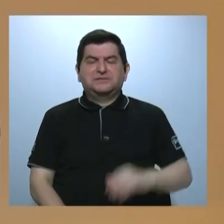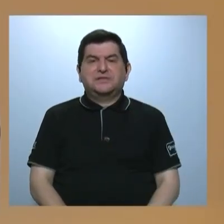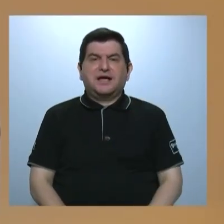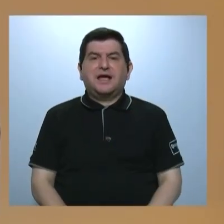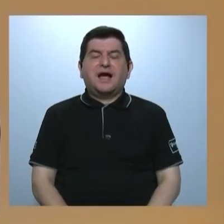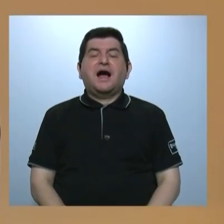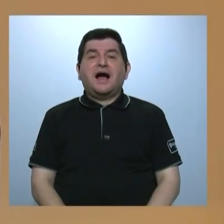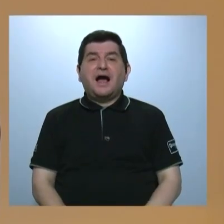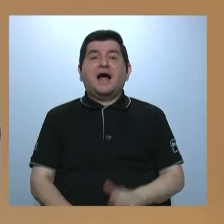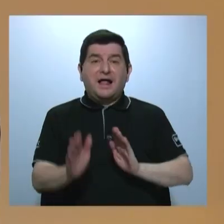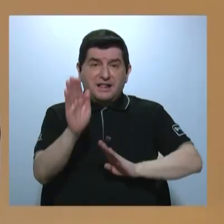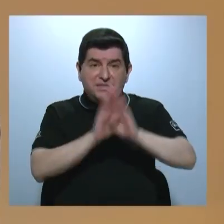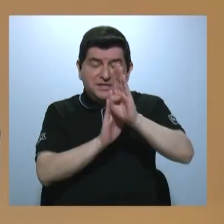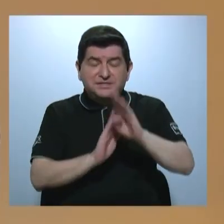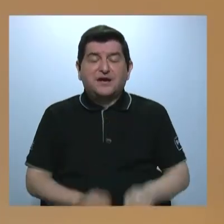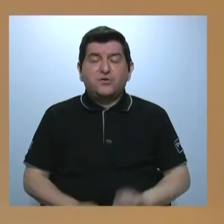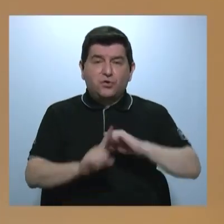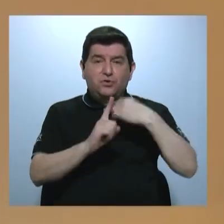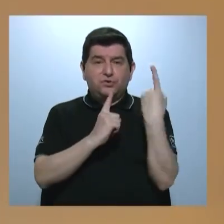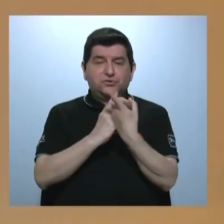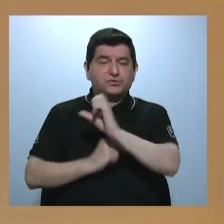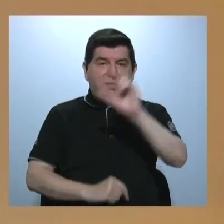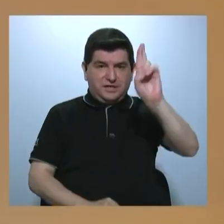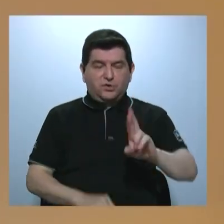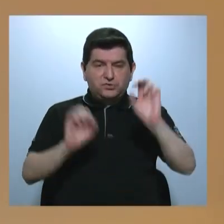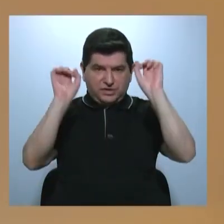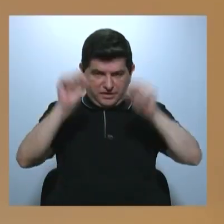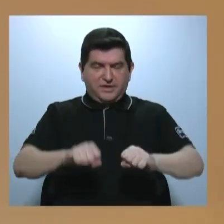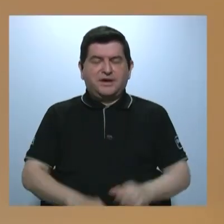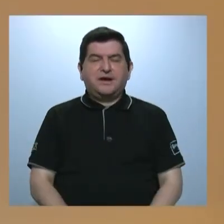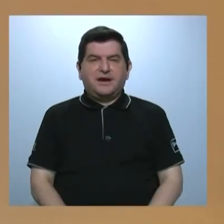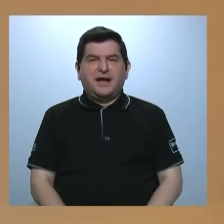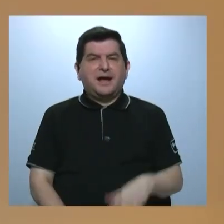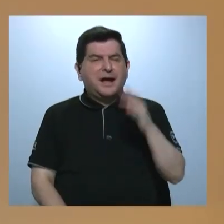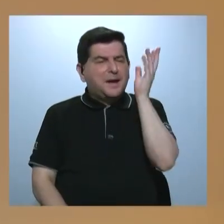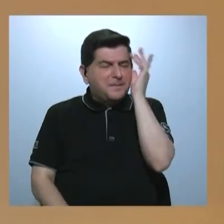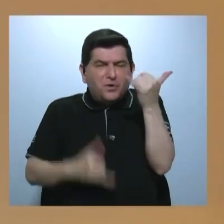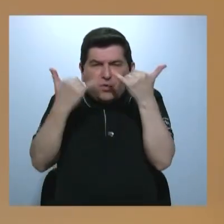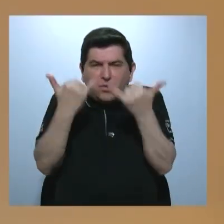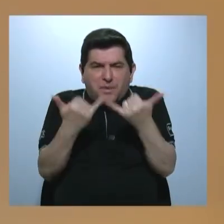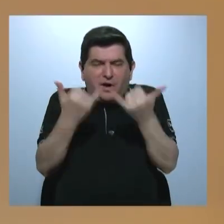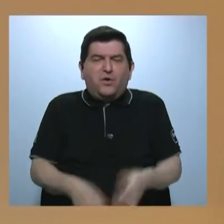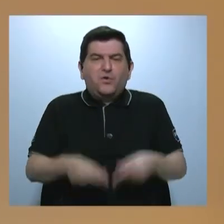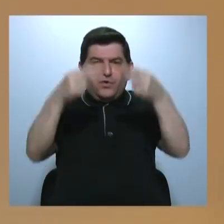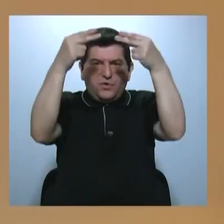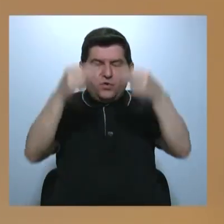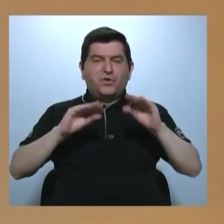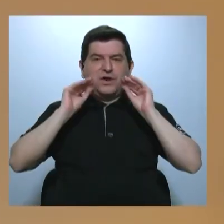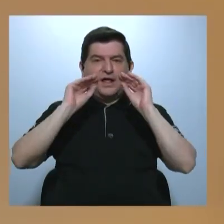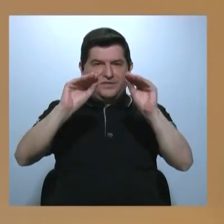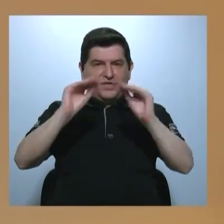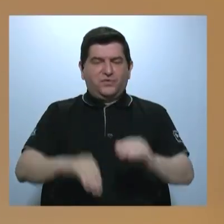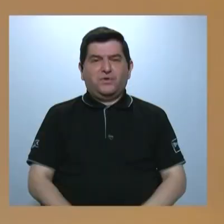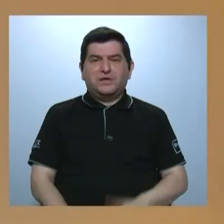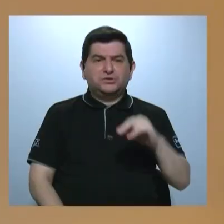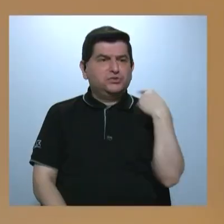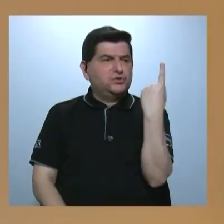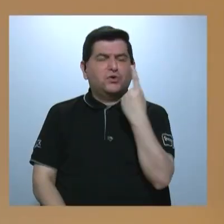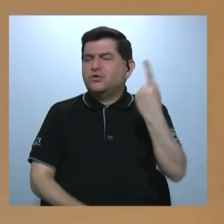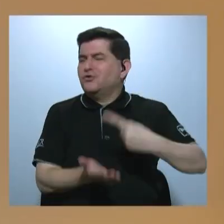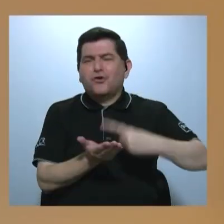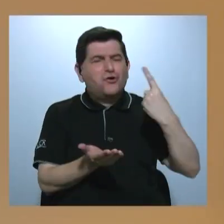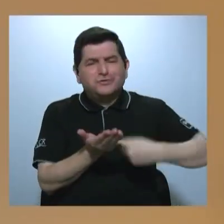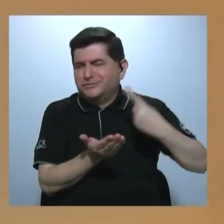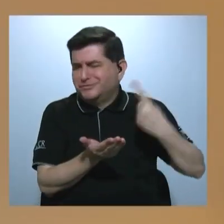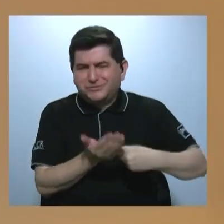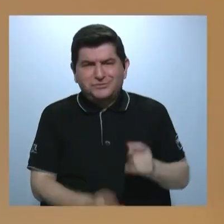desarrollo económico y el progreso social en Costa Rica. Entonces, preocupa mucho lo que está pasando hoy con el presupuesto de educación, ¿verdad? Que va más allá de la simple discusión de